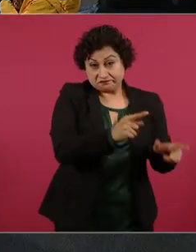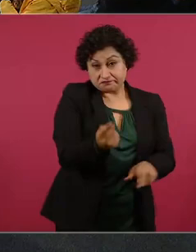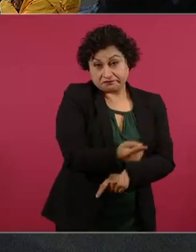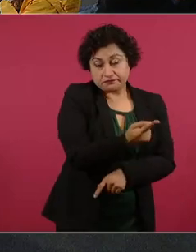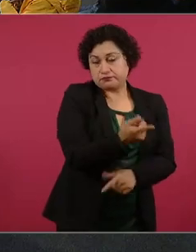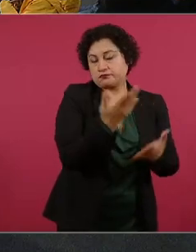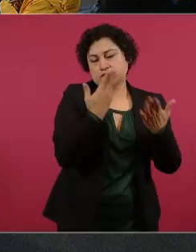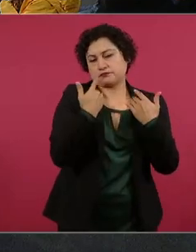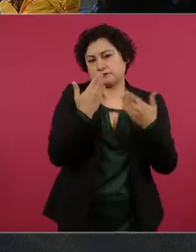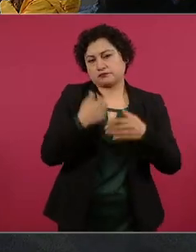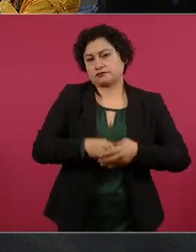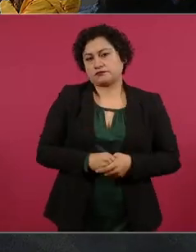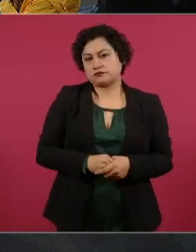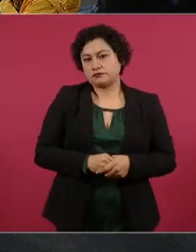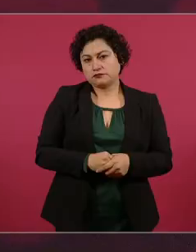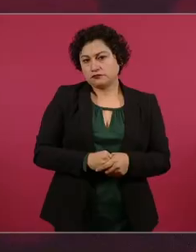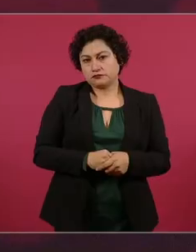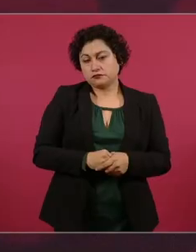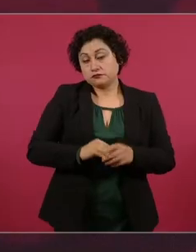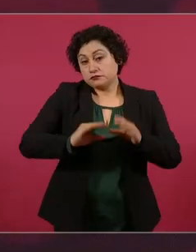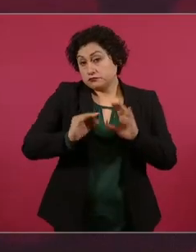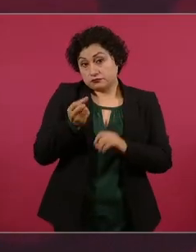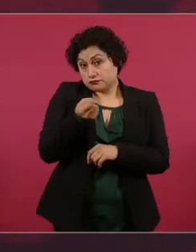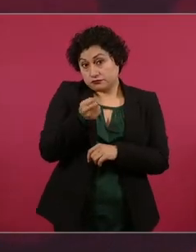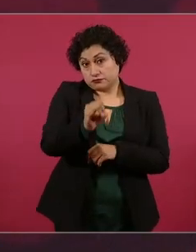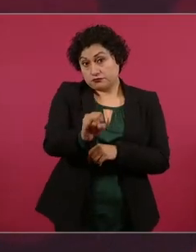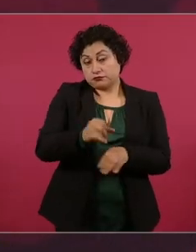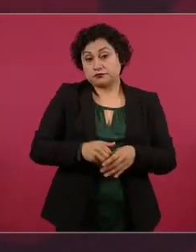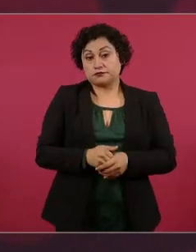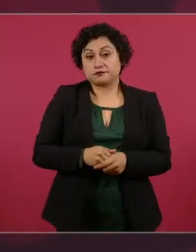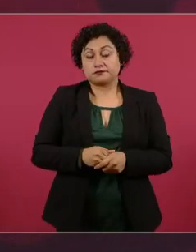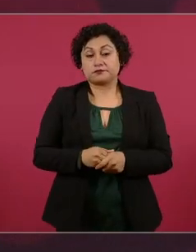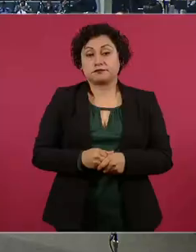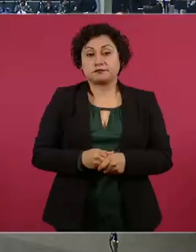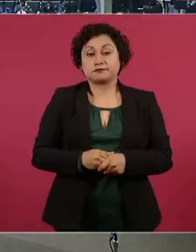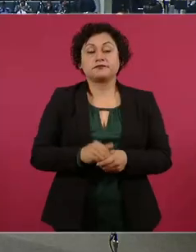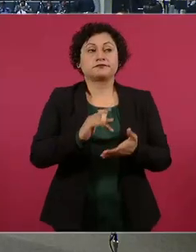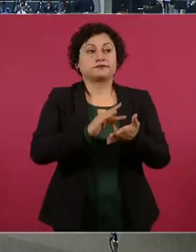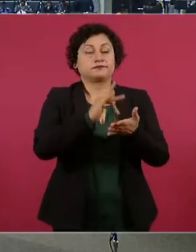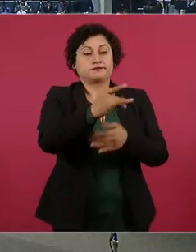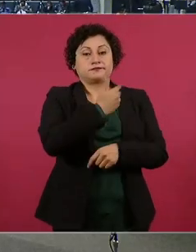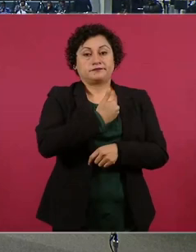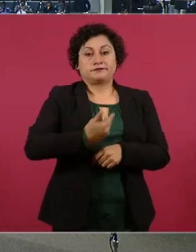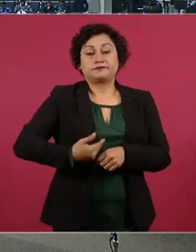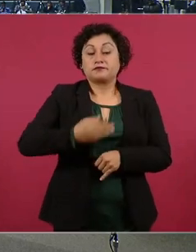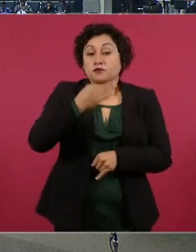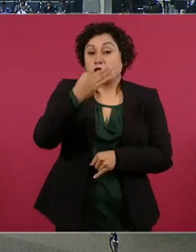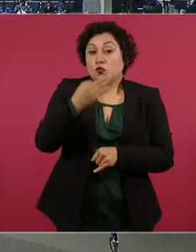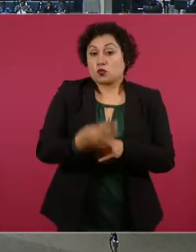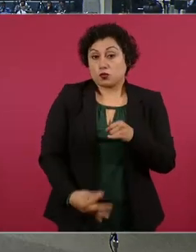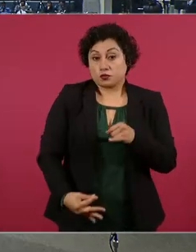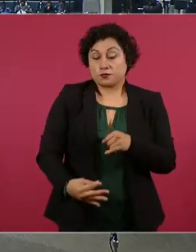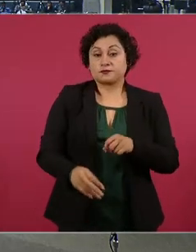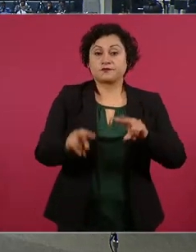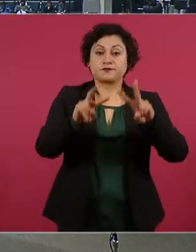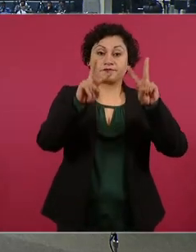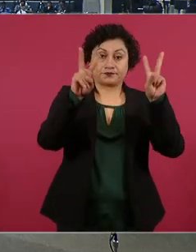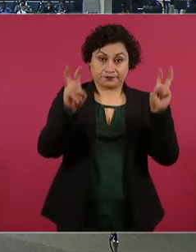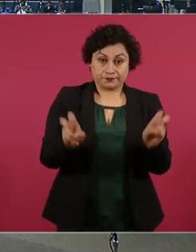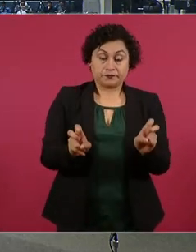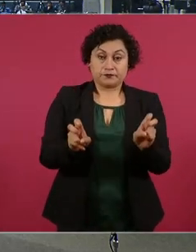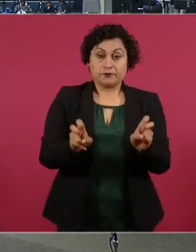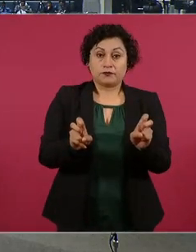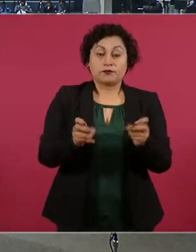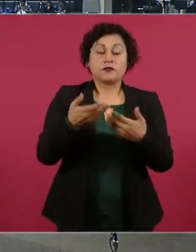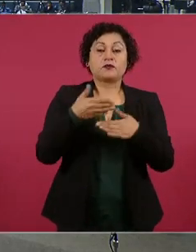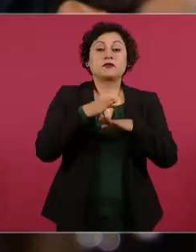Sí, y se va a proceder de esa manera. Gracias, presidente. Finalmente, hay un tema que tiene que ver con